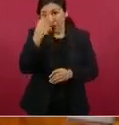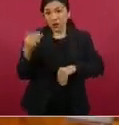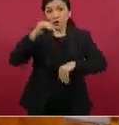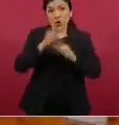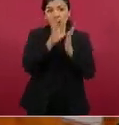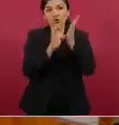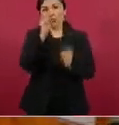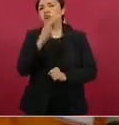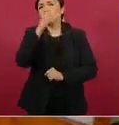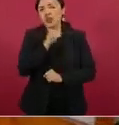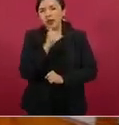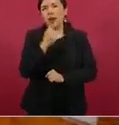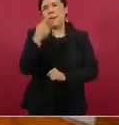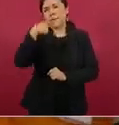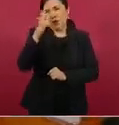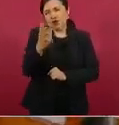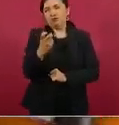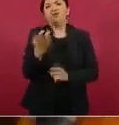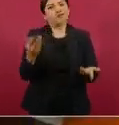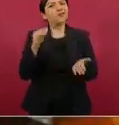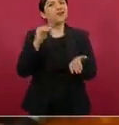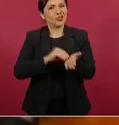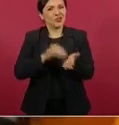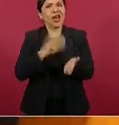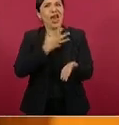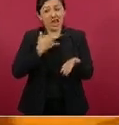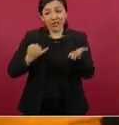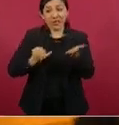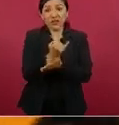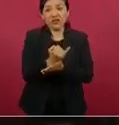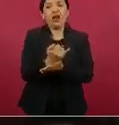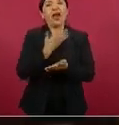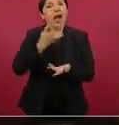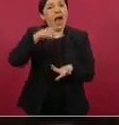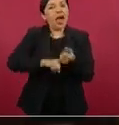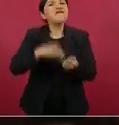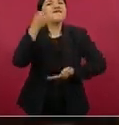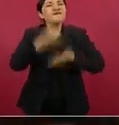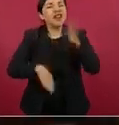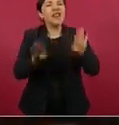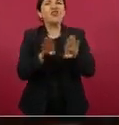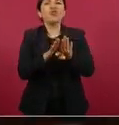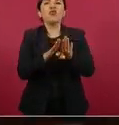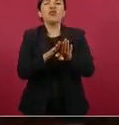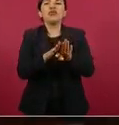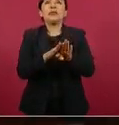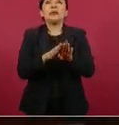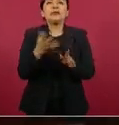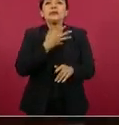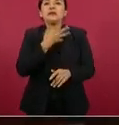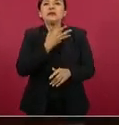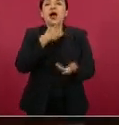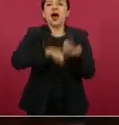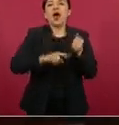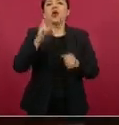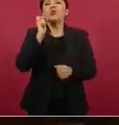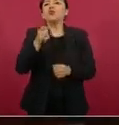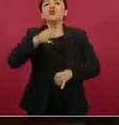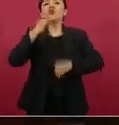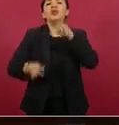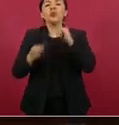inconstitucional. Yo le preguntaría, pues esto todavía, esta decisión todavía deja abierta pues las resoluciones para